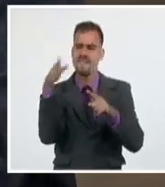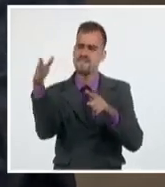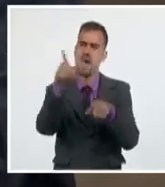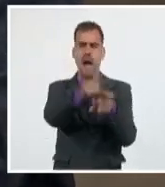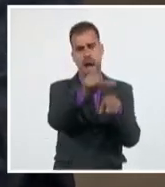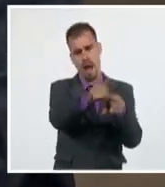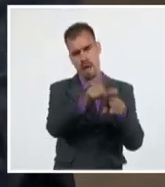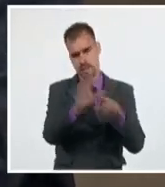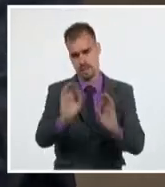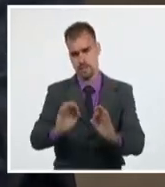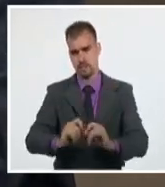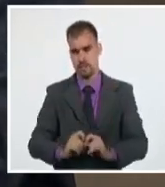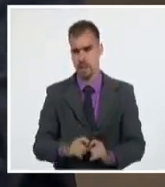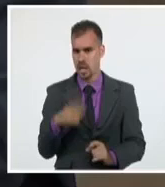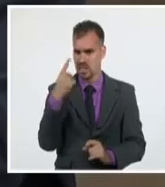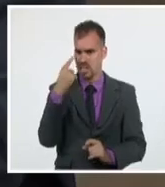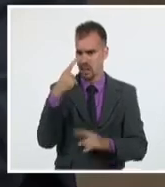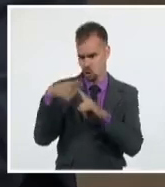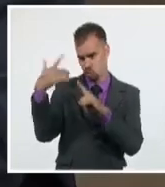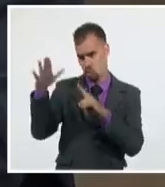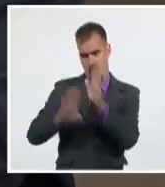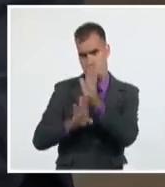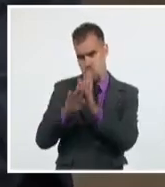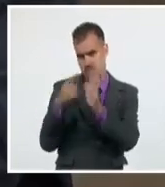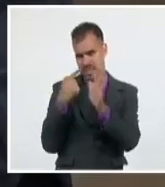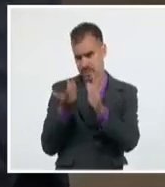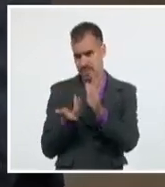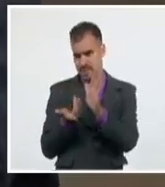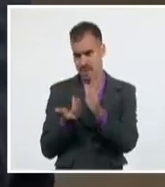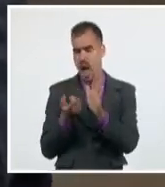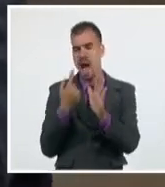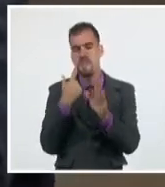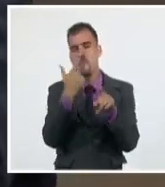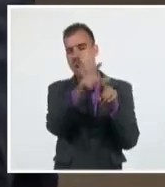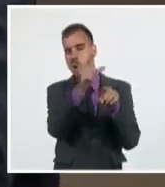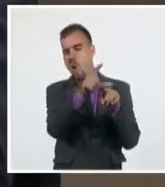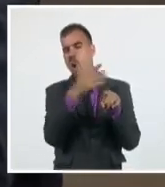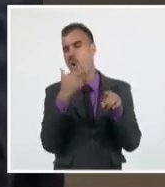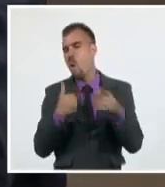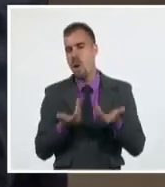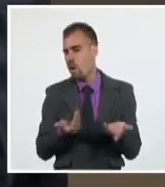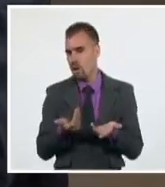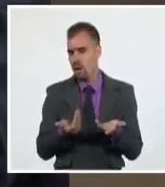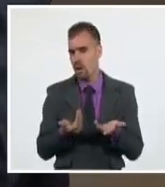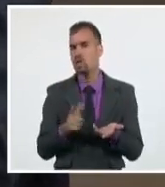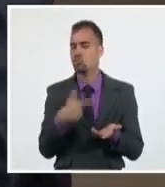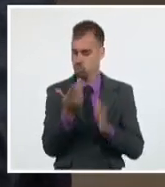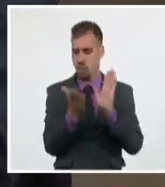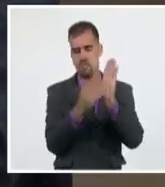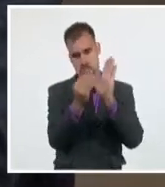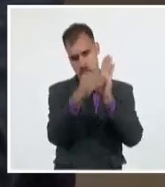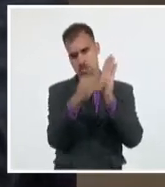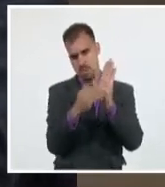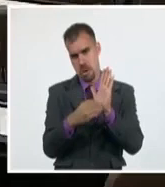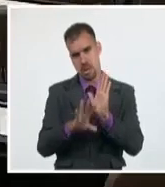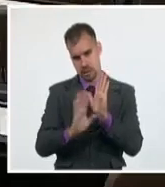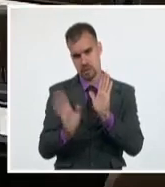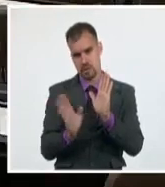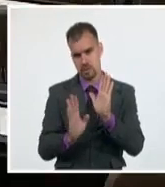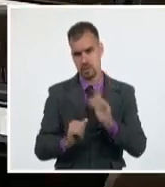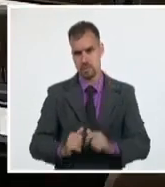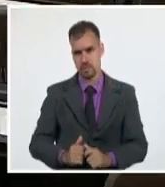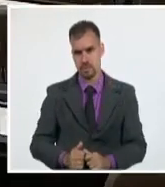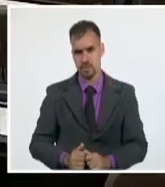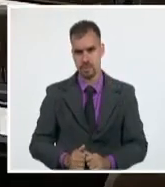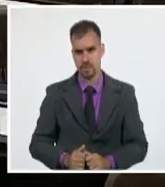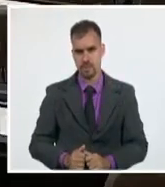avanzado, pero en el agroturismo, que dimos algunos pasos, en esta etapa está contemplado fuertemente avanzar en eso.